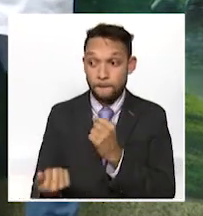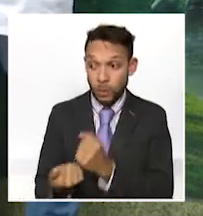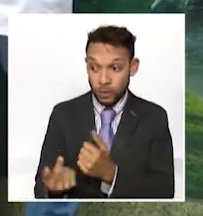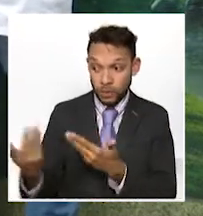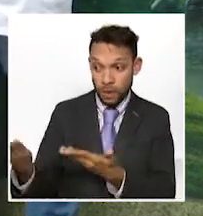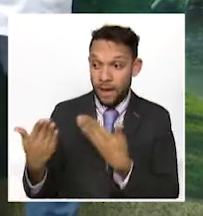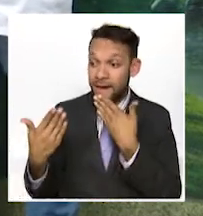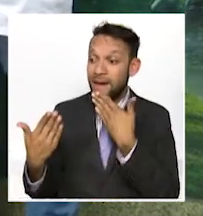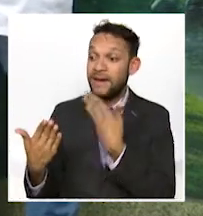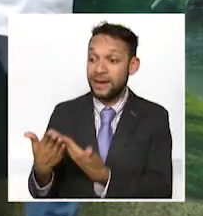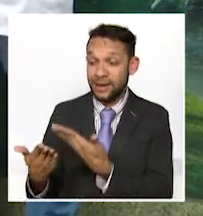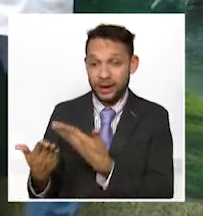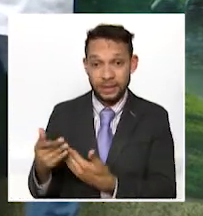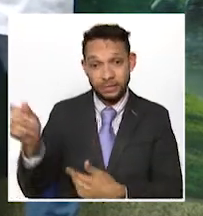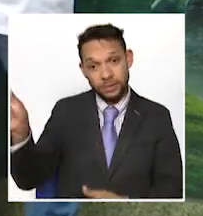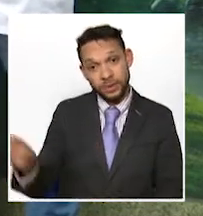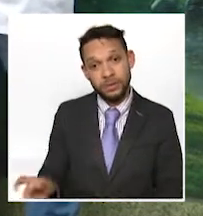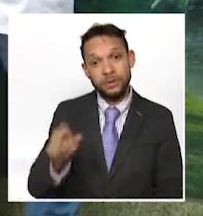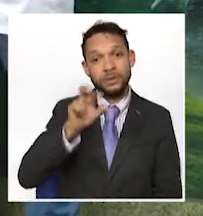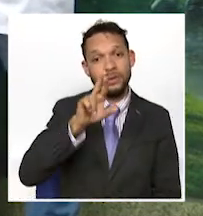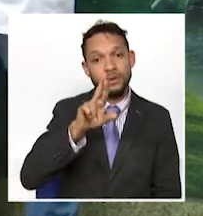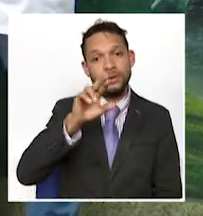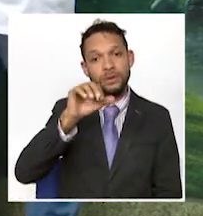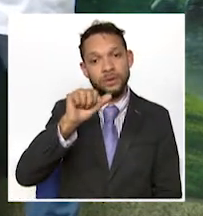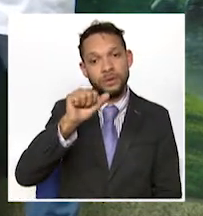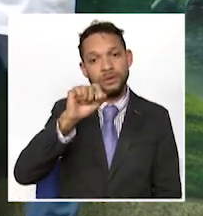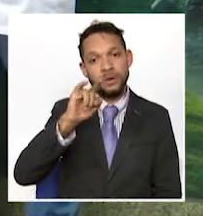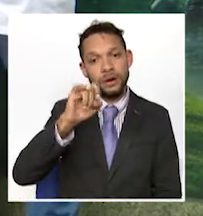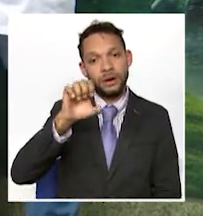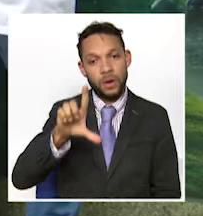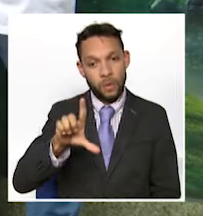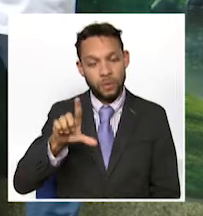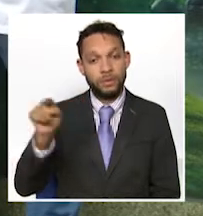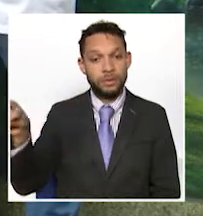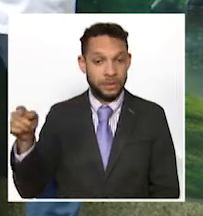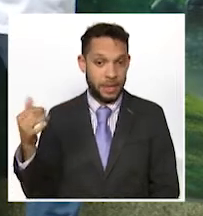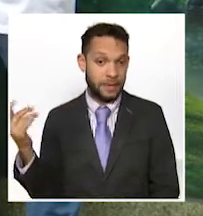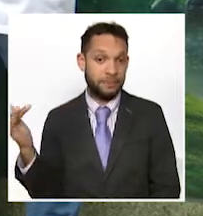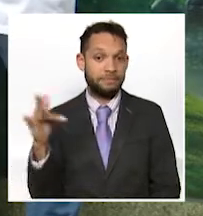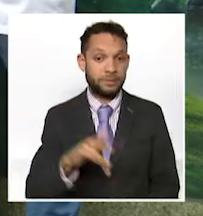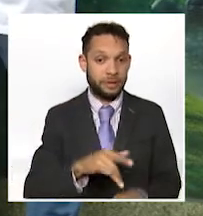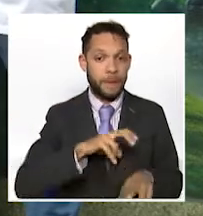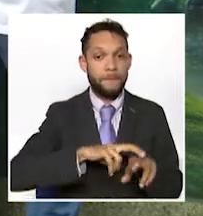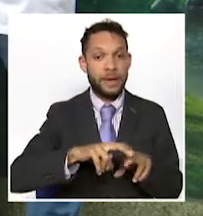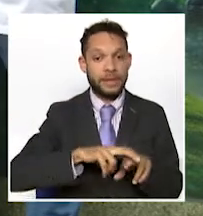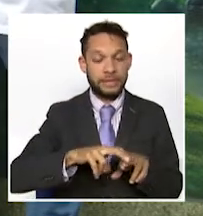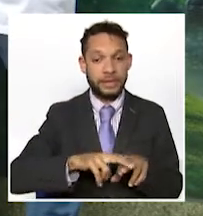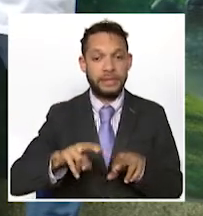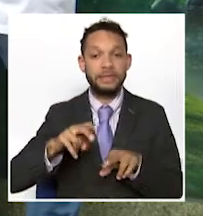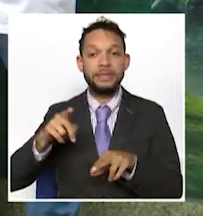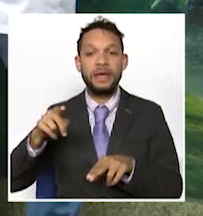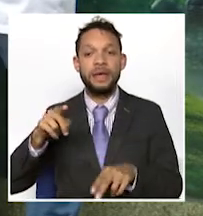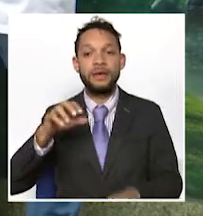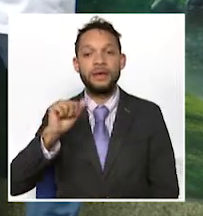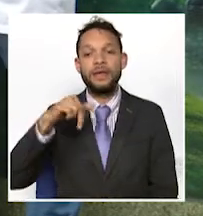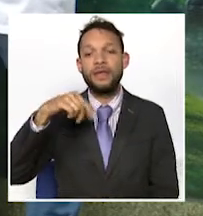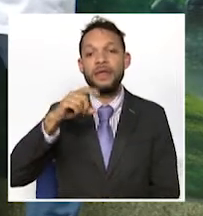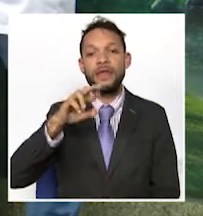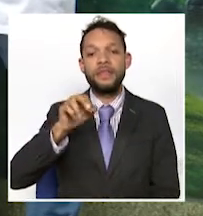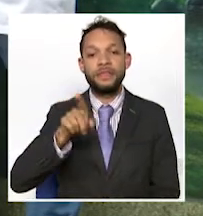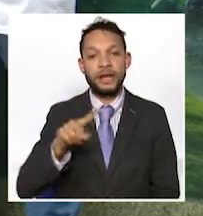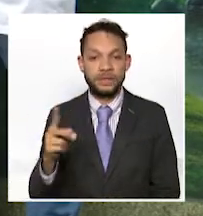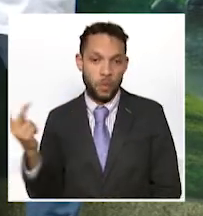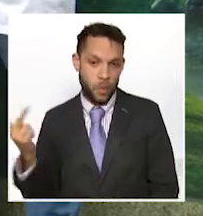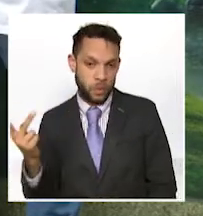es Raúl Andrés Londoño, y en Manizales el doctor Andrés Felipe Rosas. Y entonces cuando la